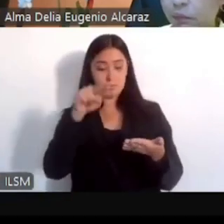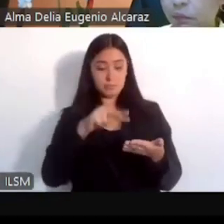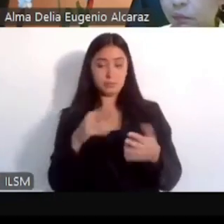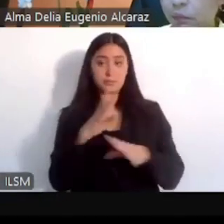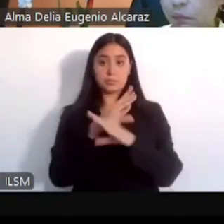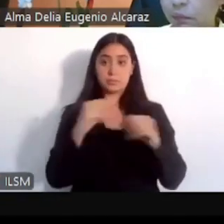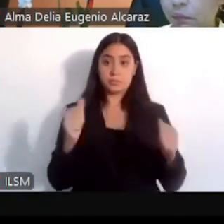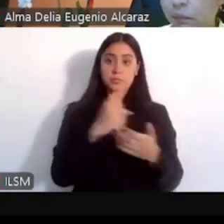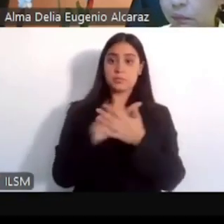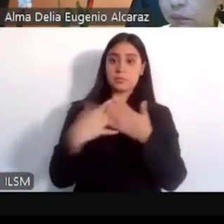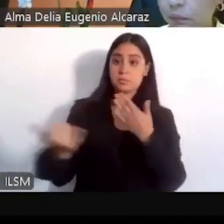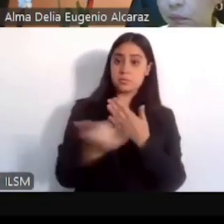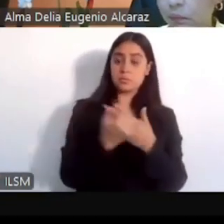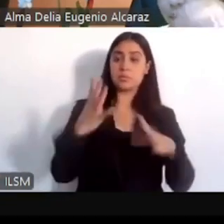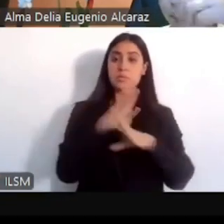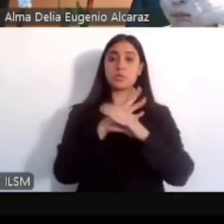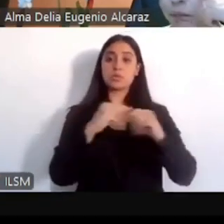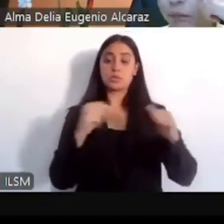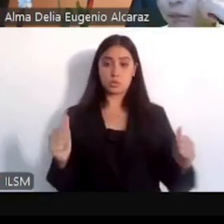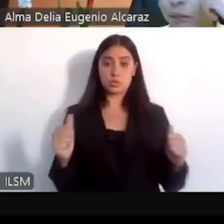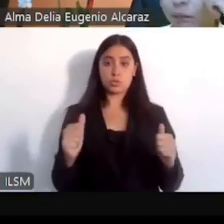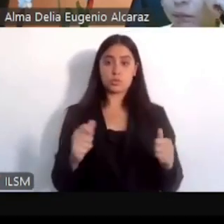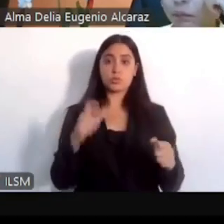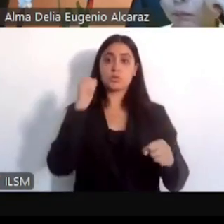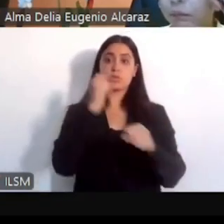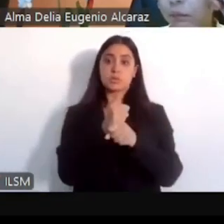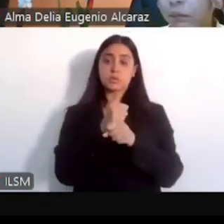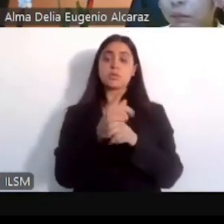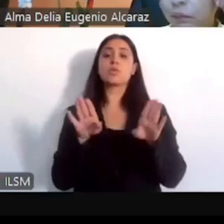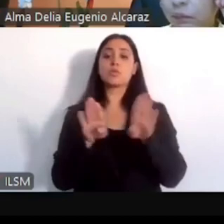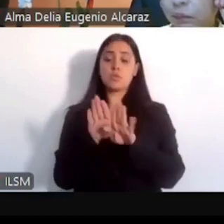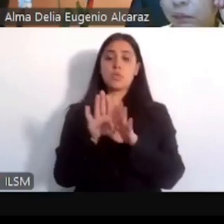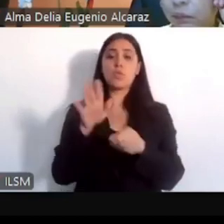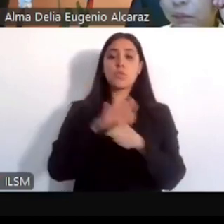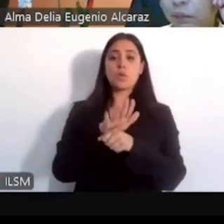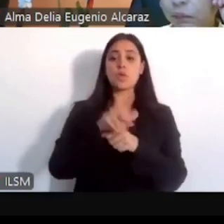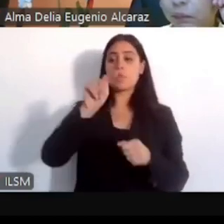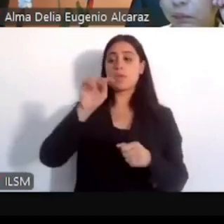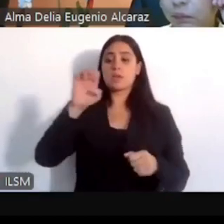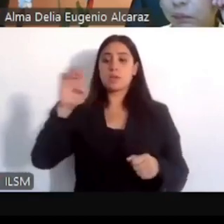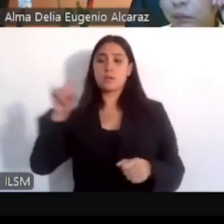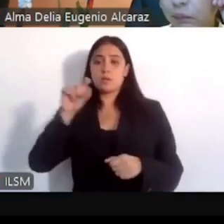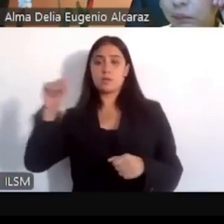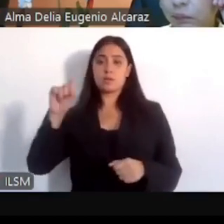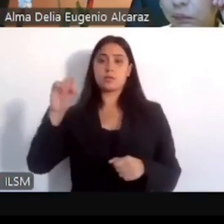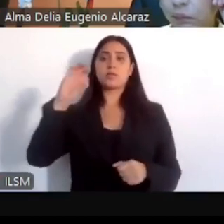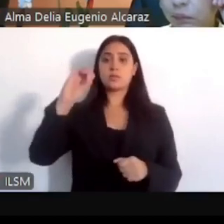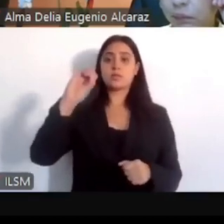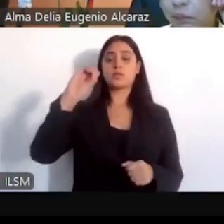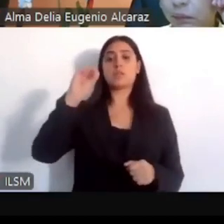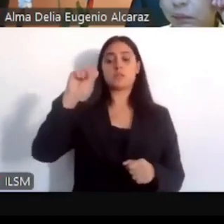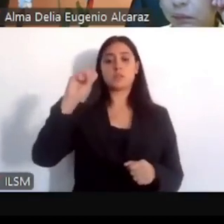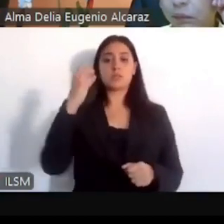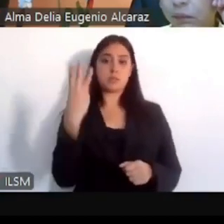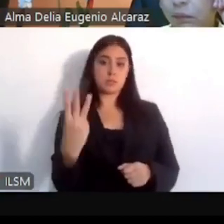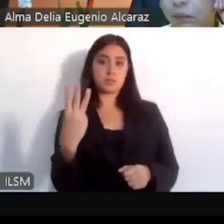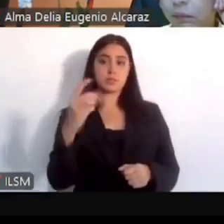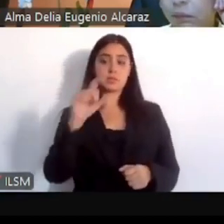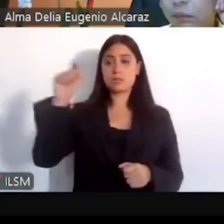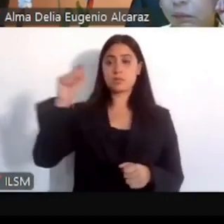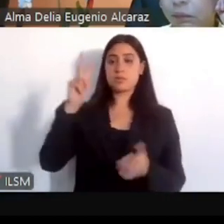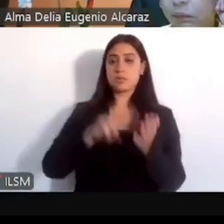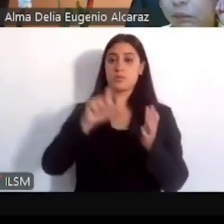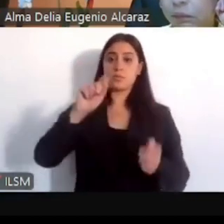trata de un proyecto de resolución que se identifica con la clave tee diagonal hec di 063 di